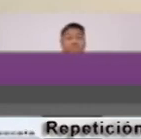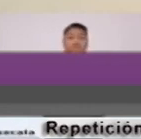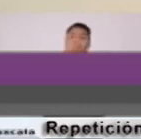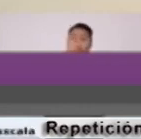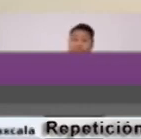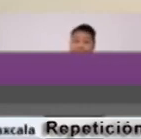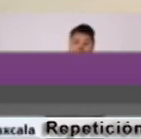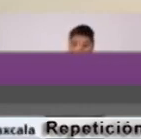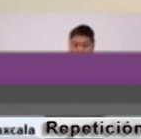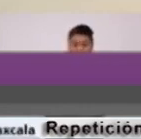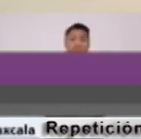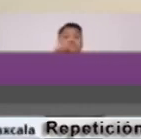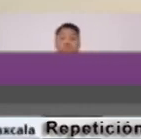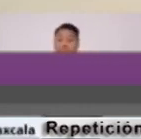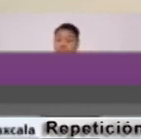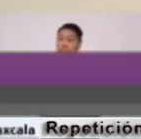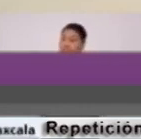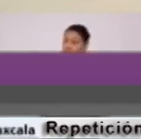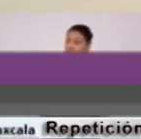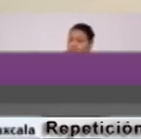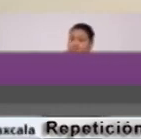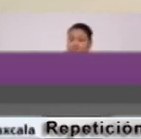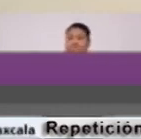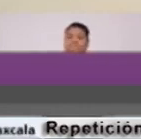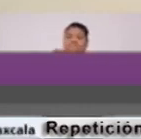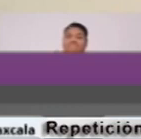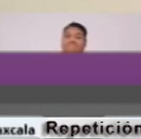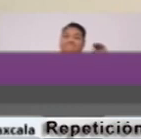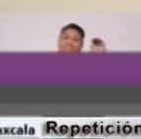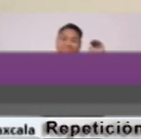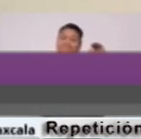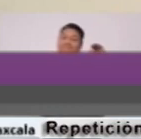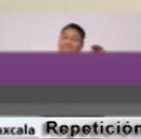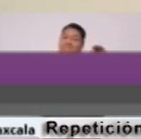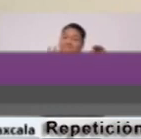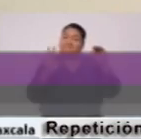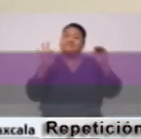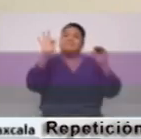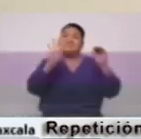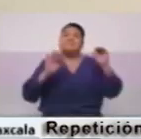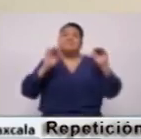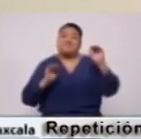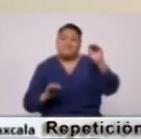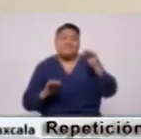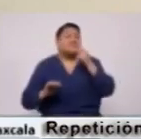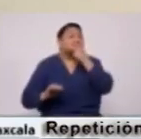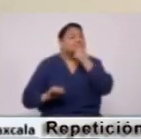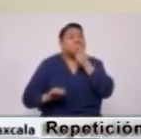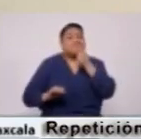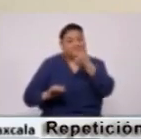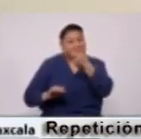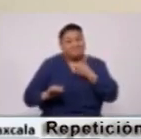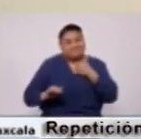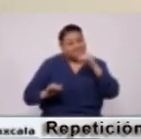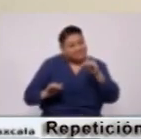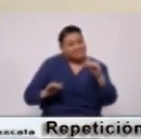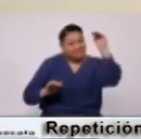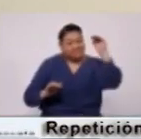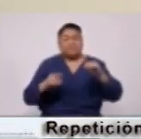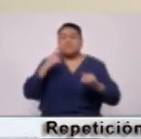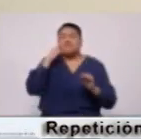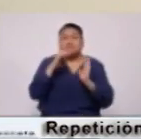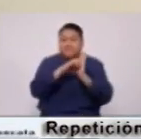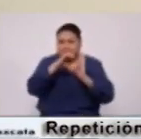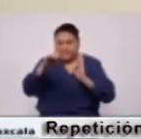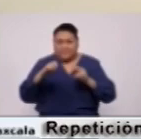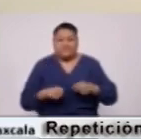las mujeres fue 35% menor al de los hombres. Es decir, por cada 100